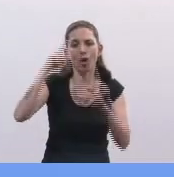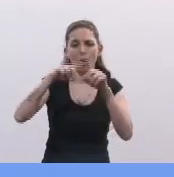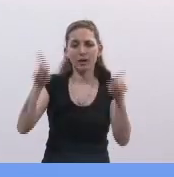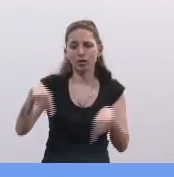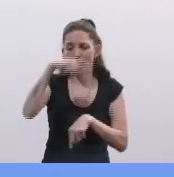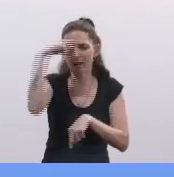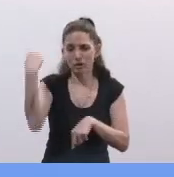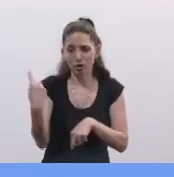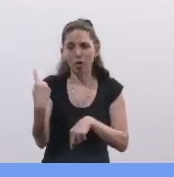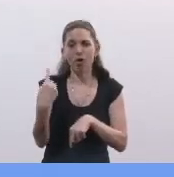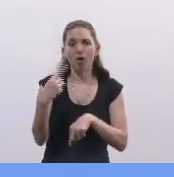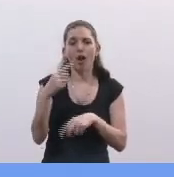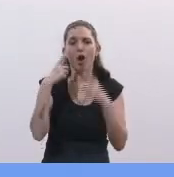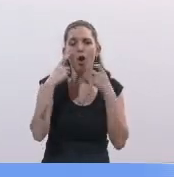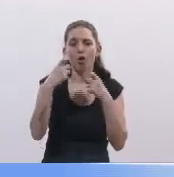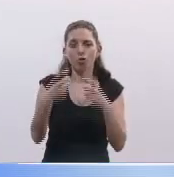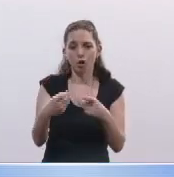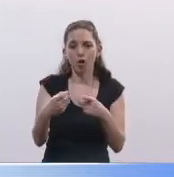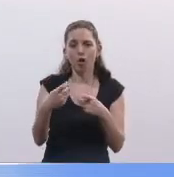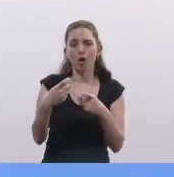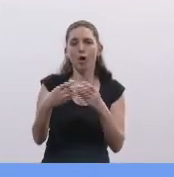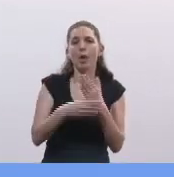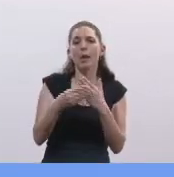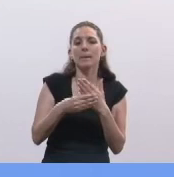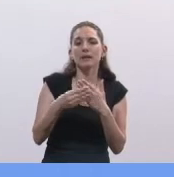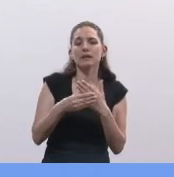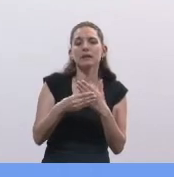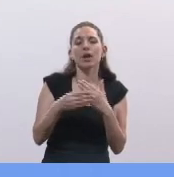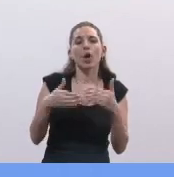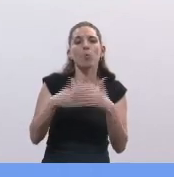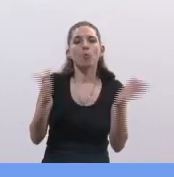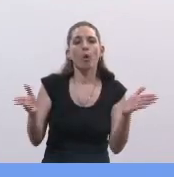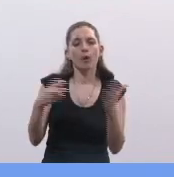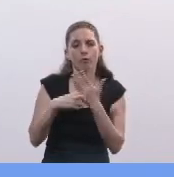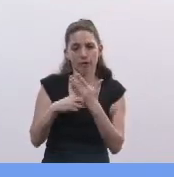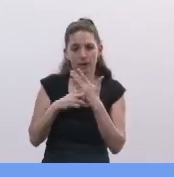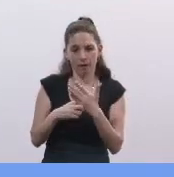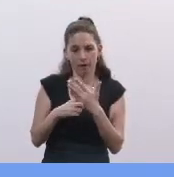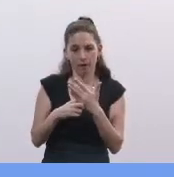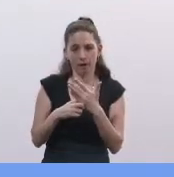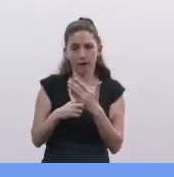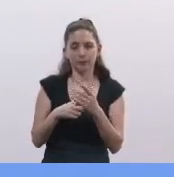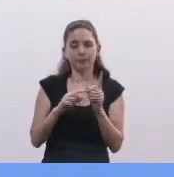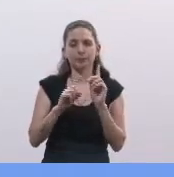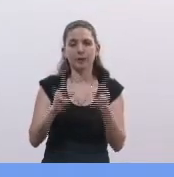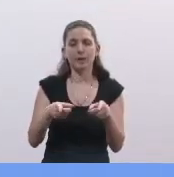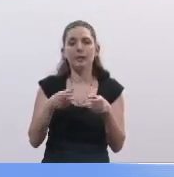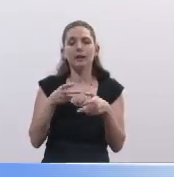Nación el control del Ministerio Público Fiscal. Y dejar claro una vez